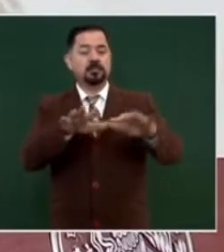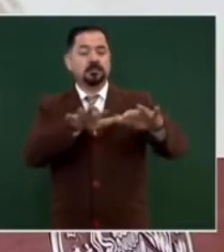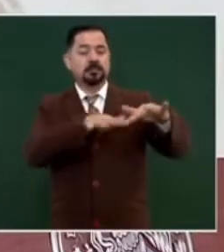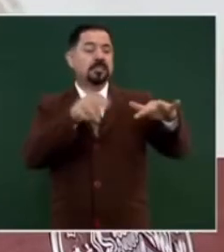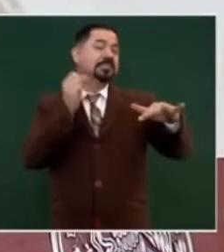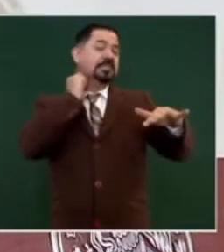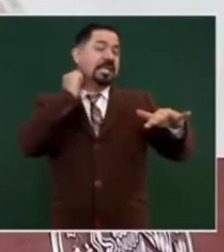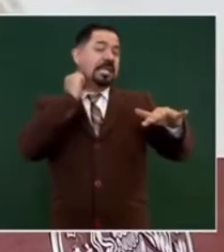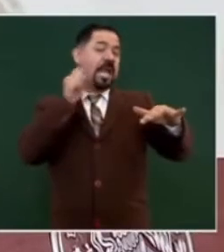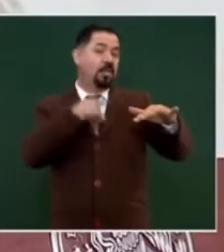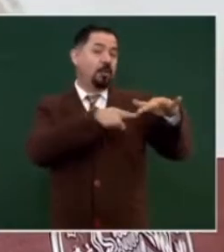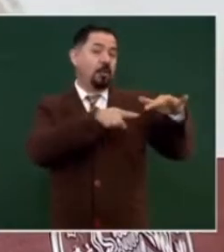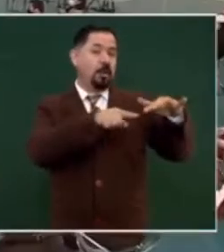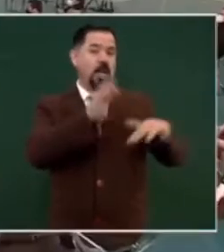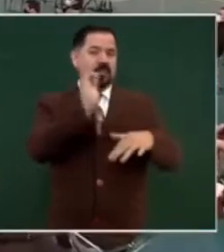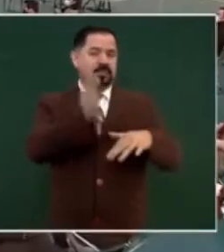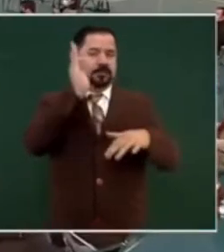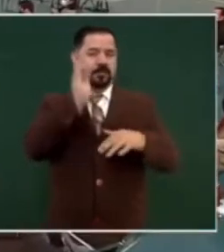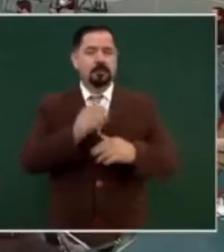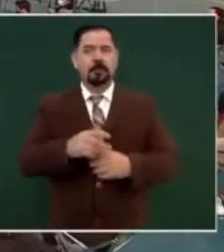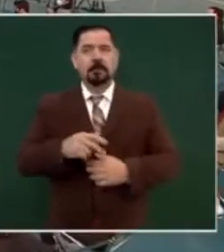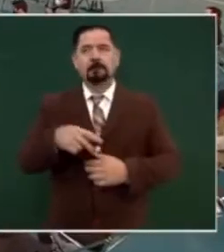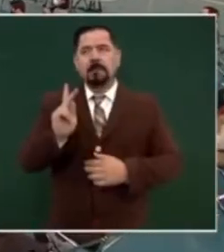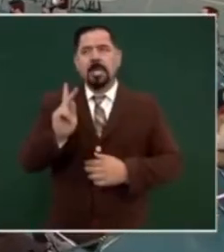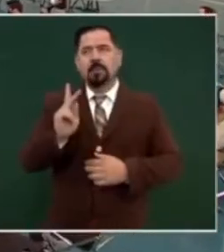no sé si acaso